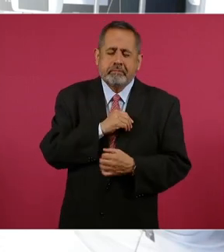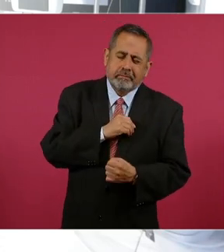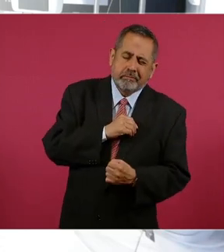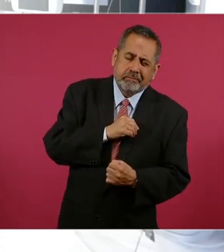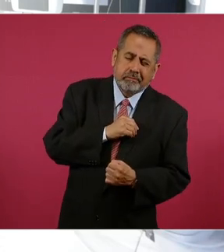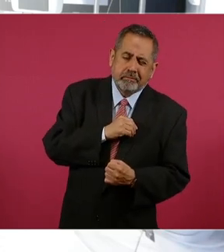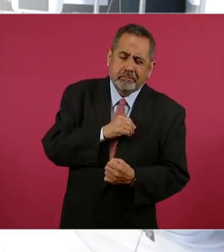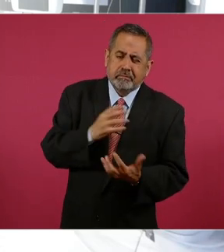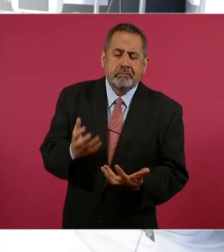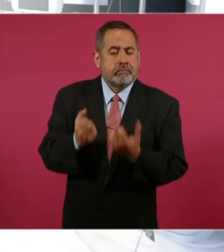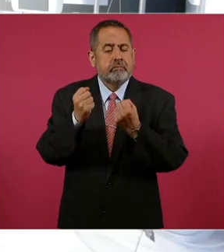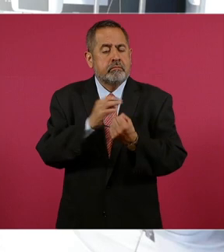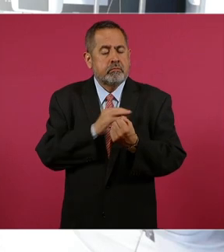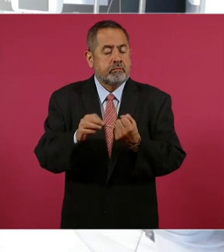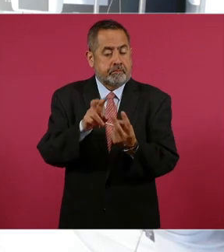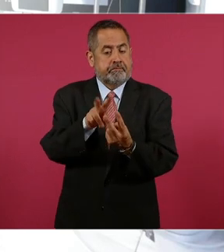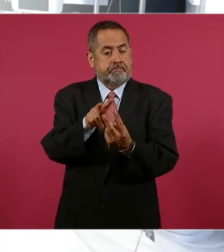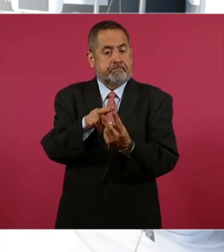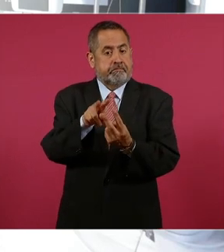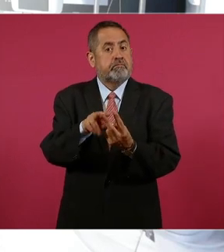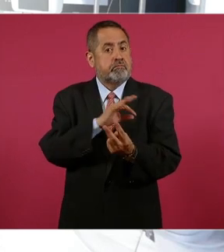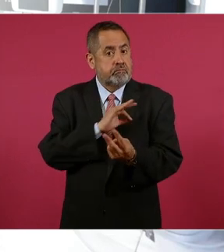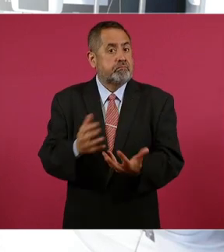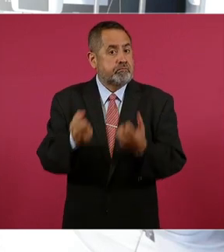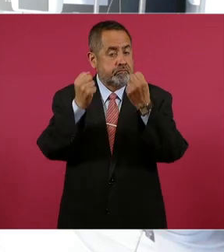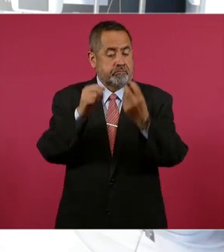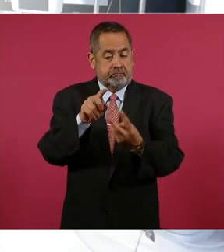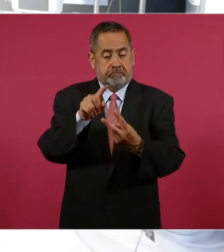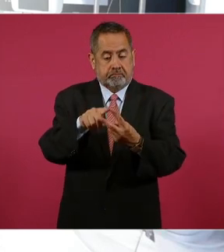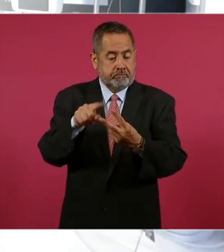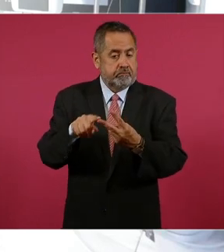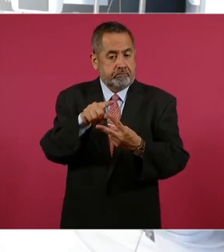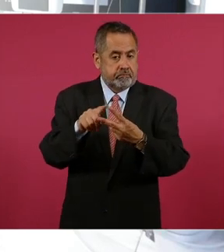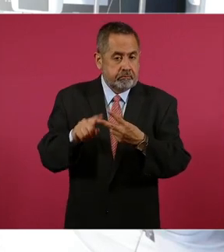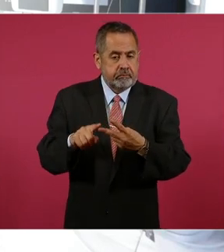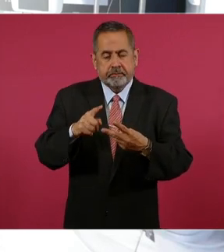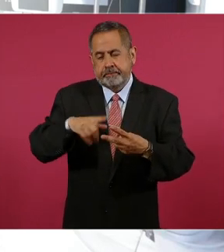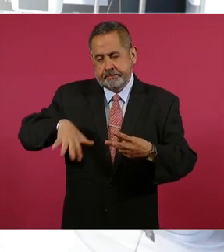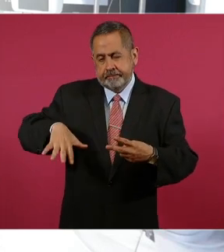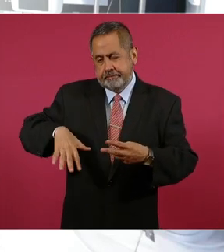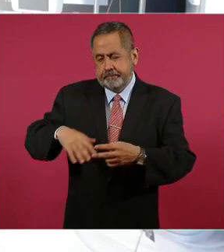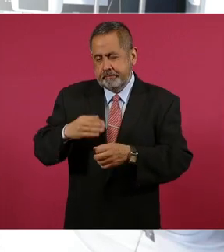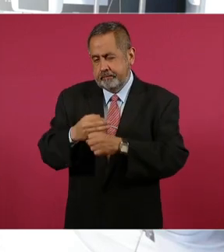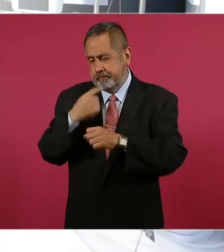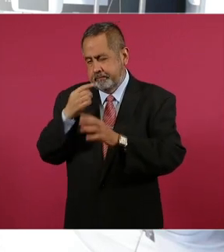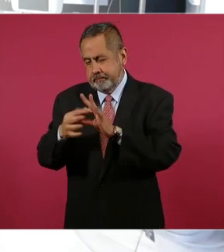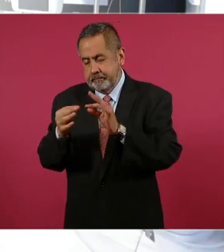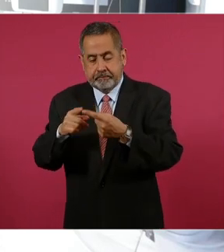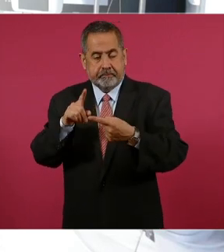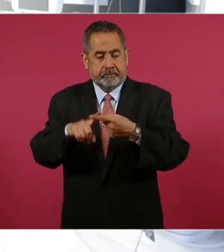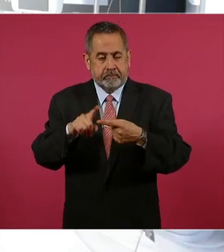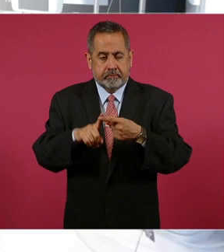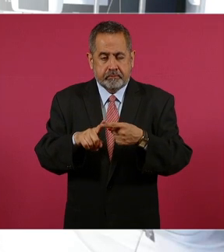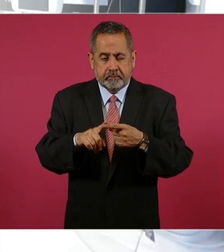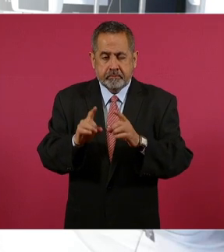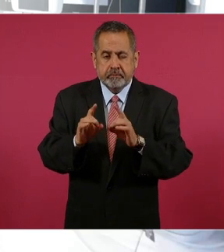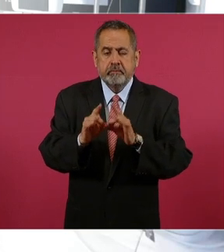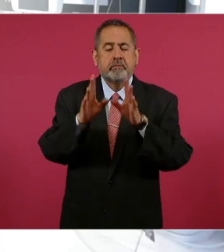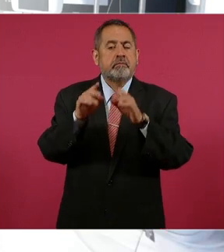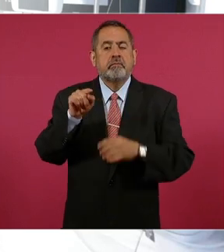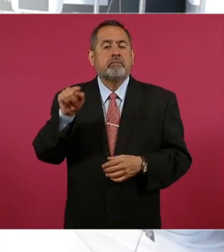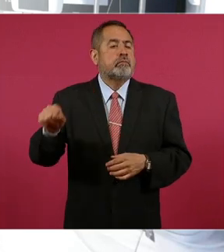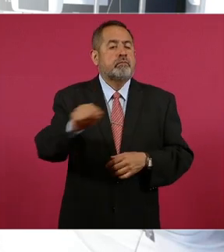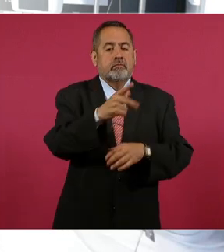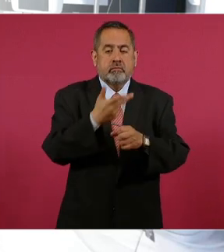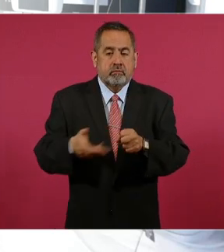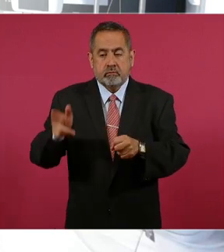cuando haya dos elementos. La posibilidad de tener, como lo estamos haciendo en todo el sector, el código infarto, es decir,